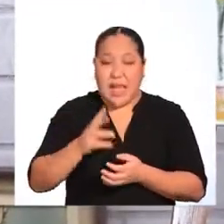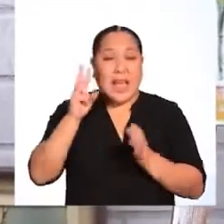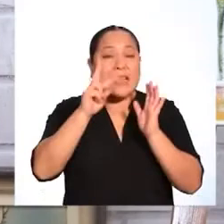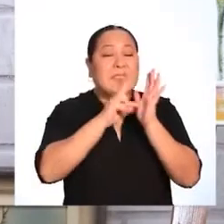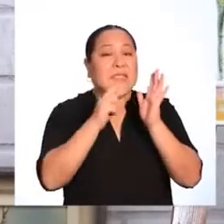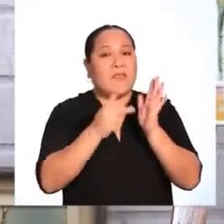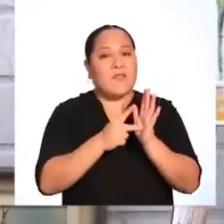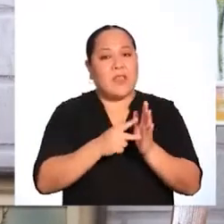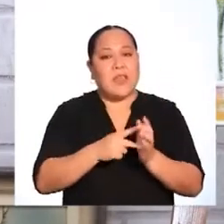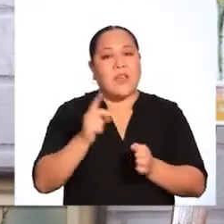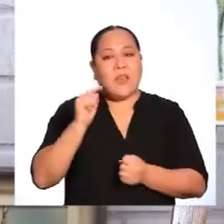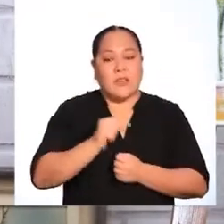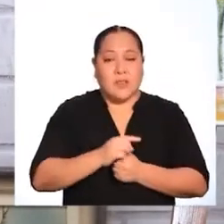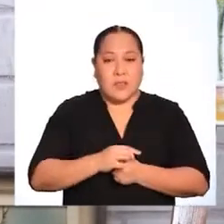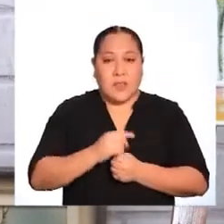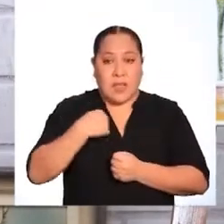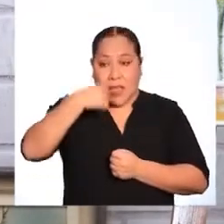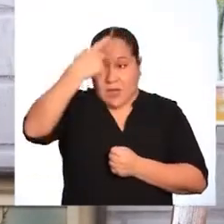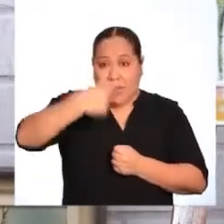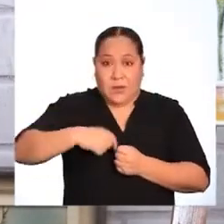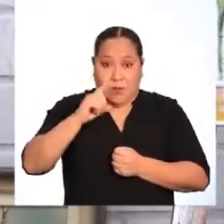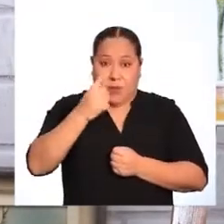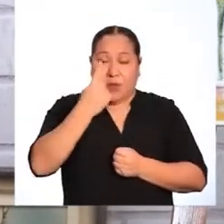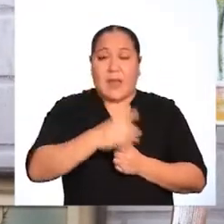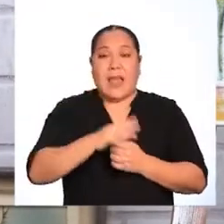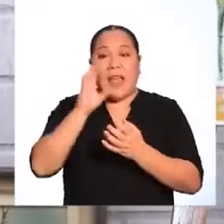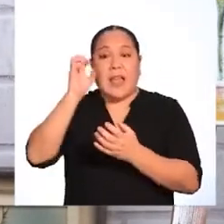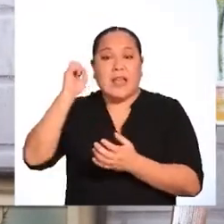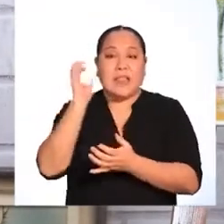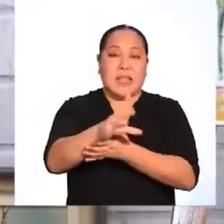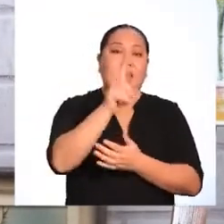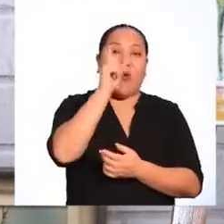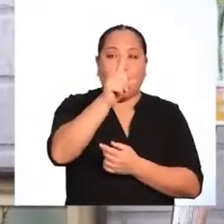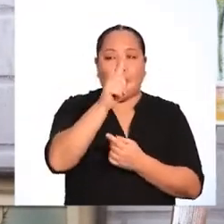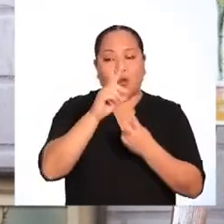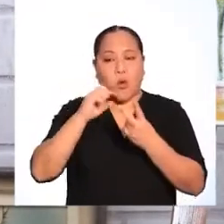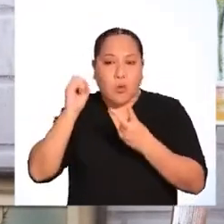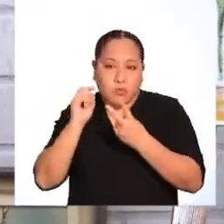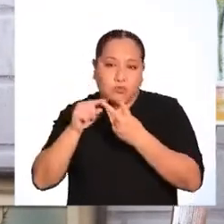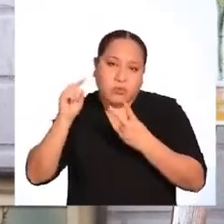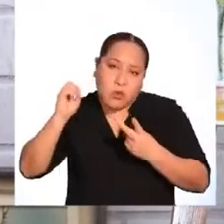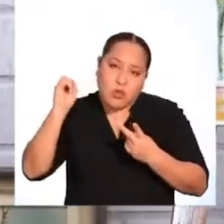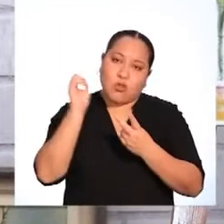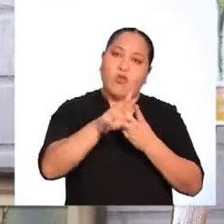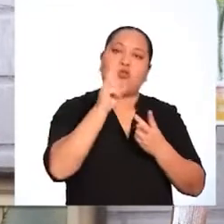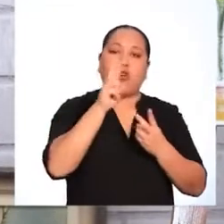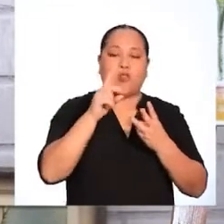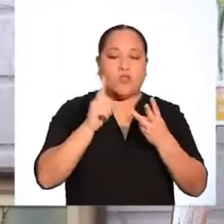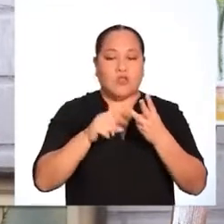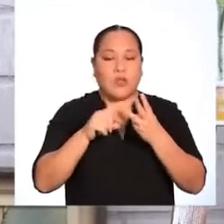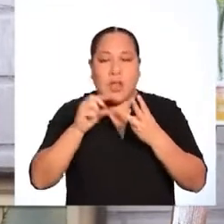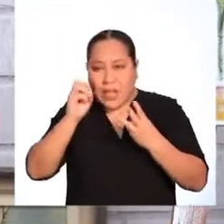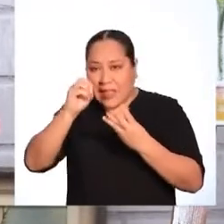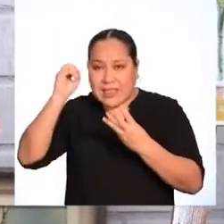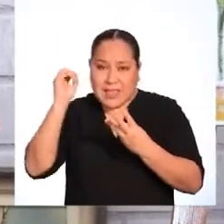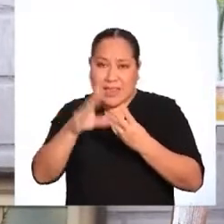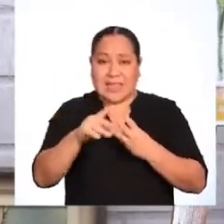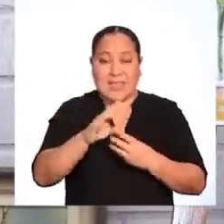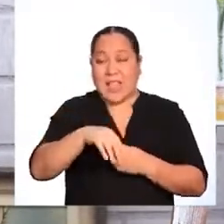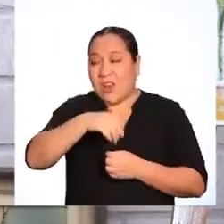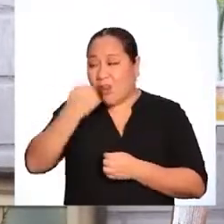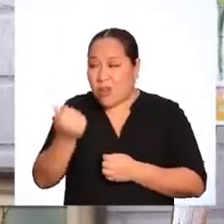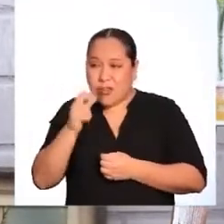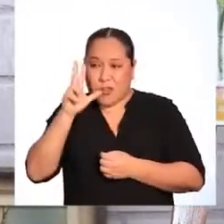es decir que al que le toca primero lanza tres veces luego el otro lanza tres veces también